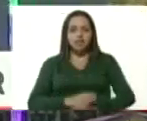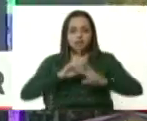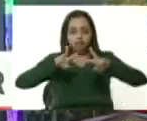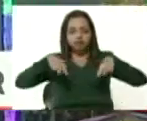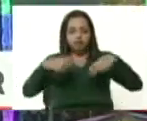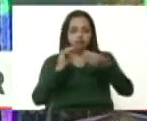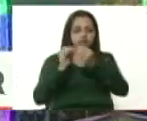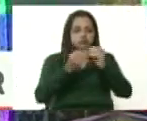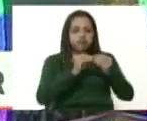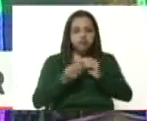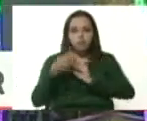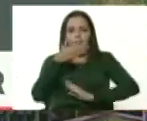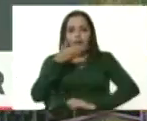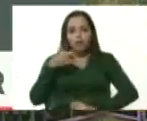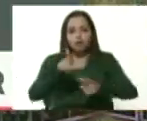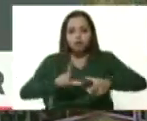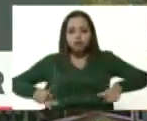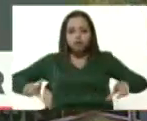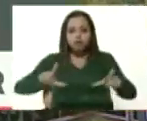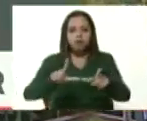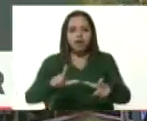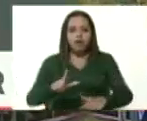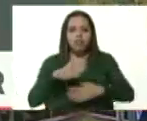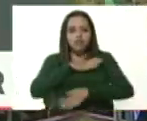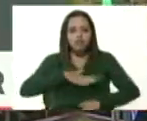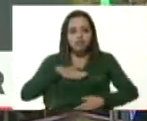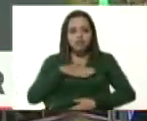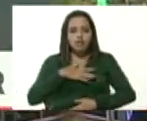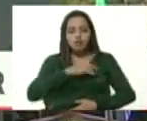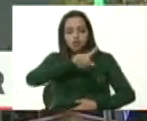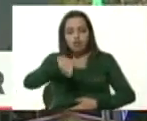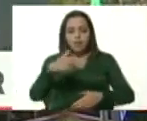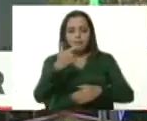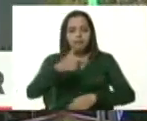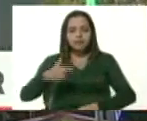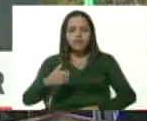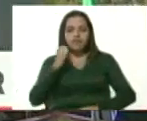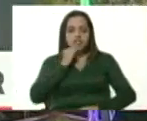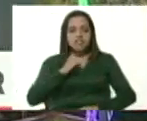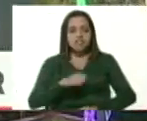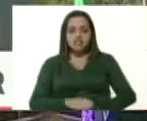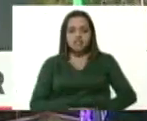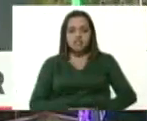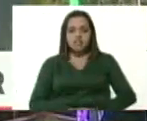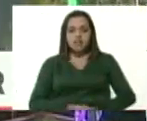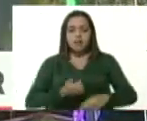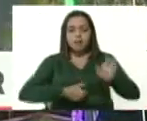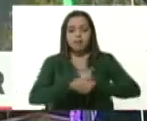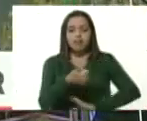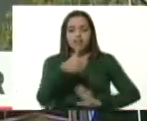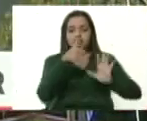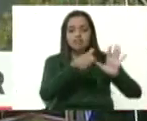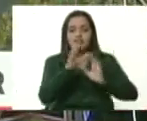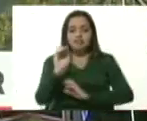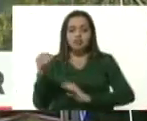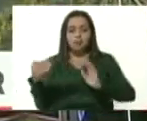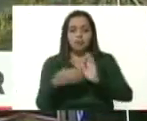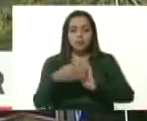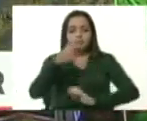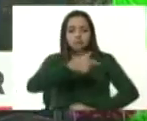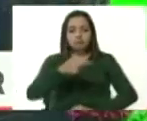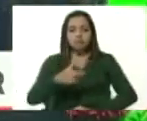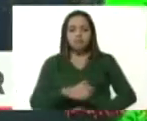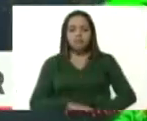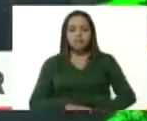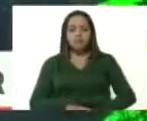y acondicionamiento para el disfrute de los valencianos. También cerca de 600.000 habitantes de